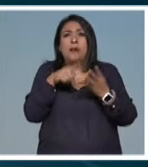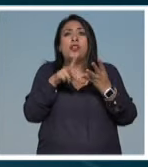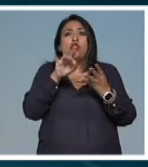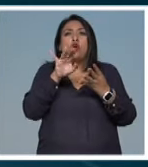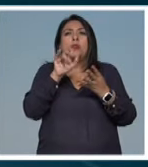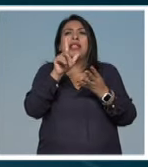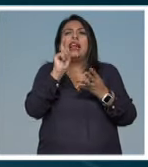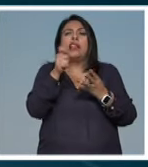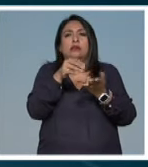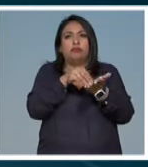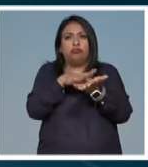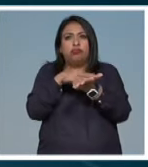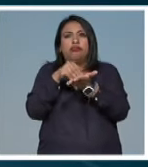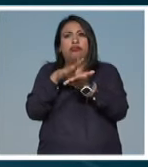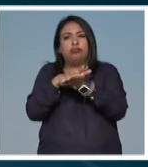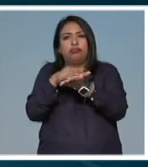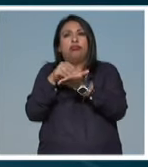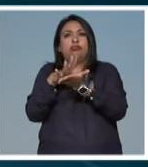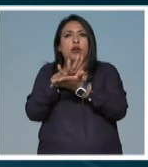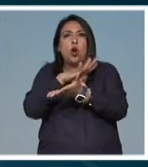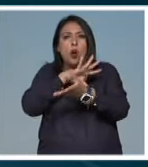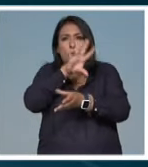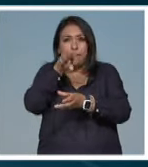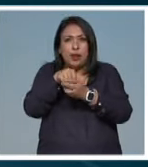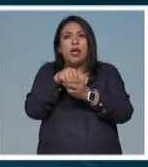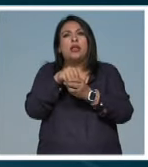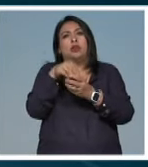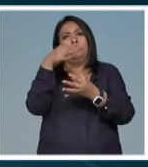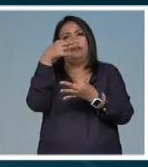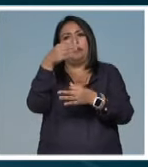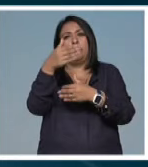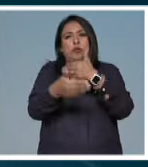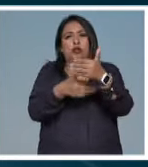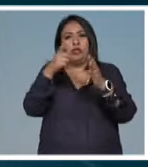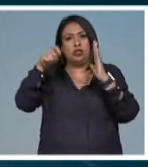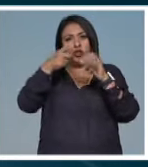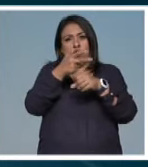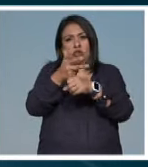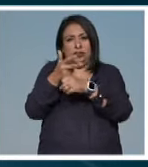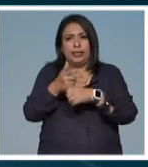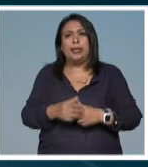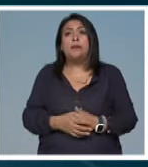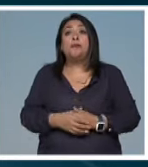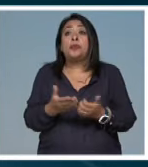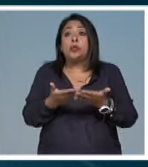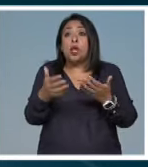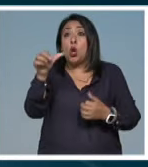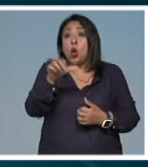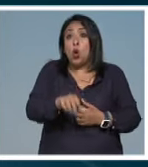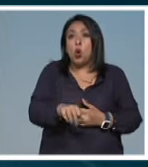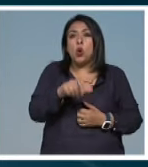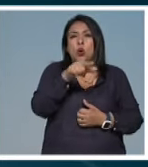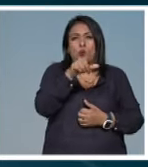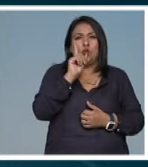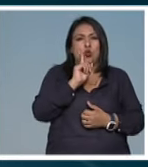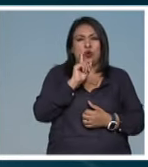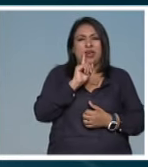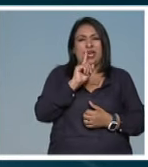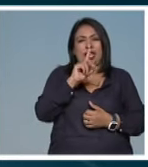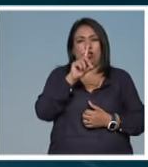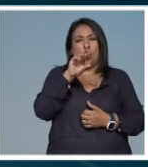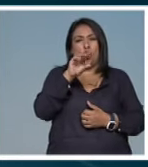documental son todo el registro y los documentos de un proceso cinematográfico. Actualmente, Noyuli Dominique